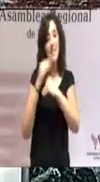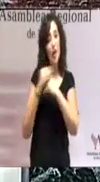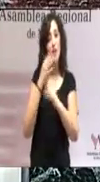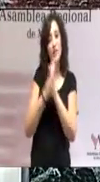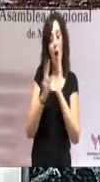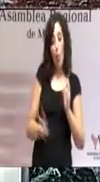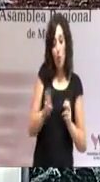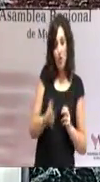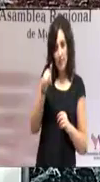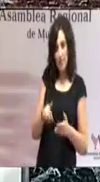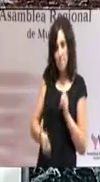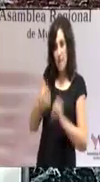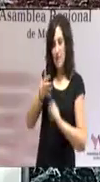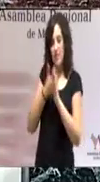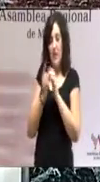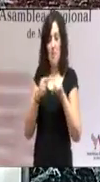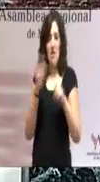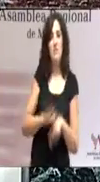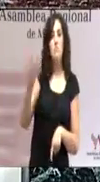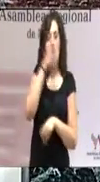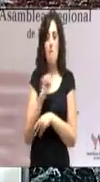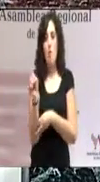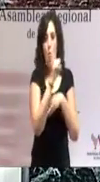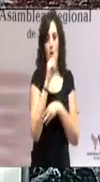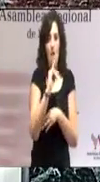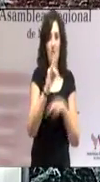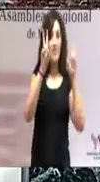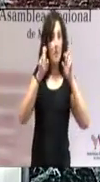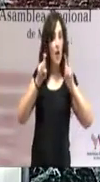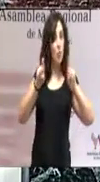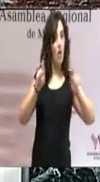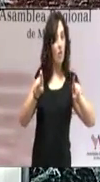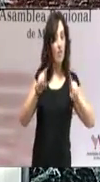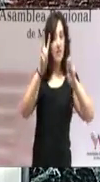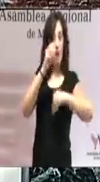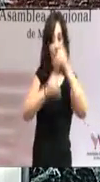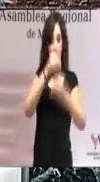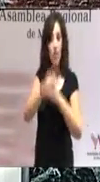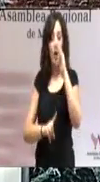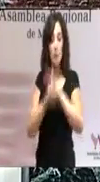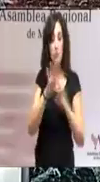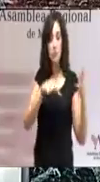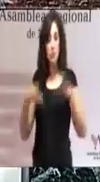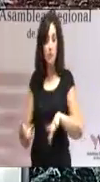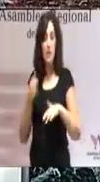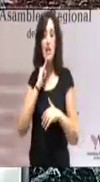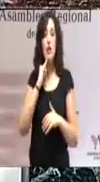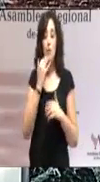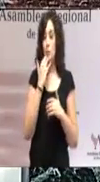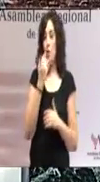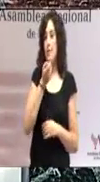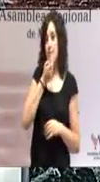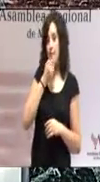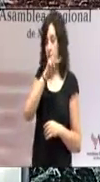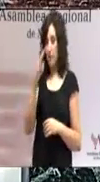que en la media de España. Informe del CES. En cuanto a educación, en los avances en la implantación de un idioma como el inglés como